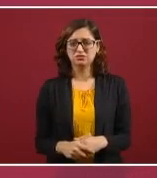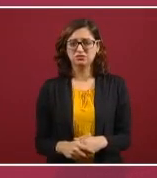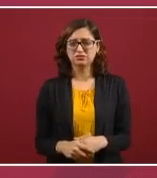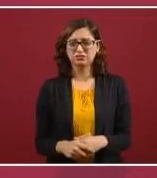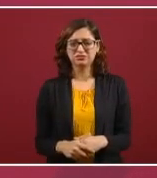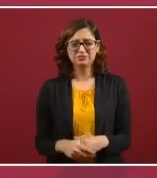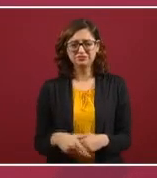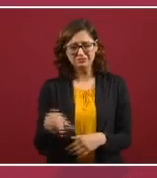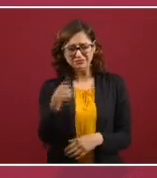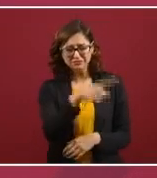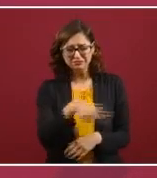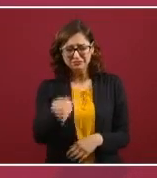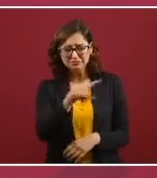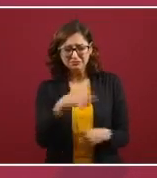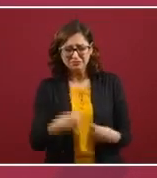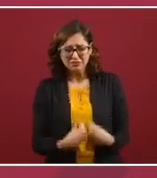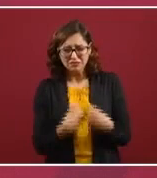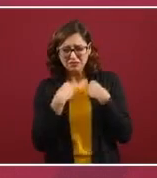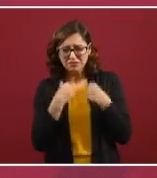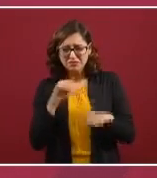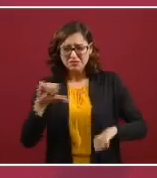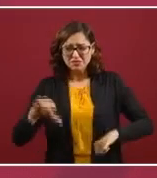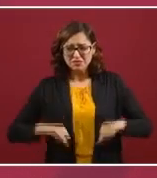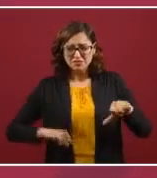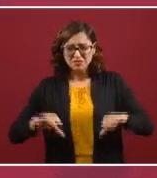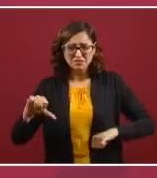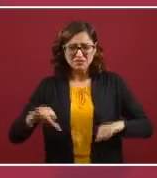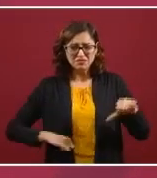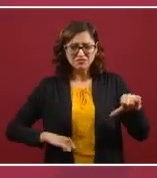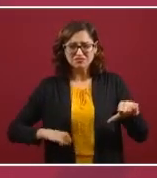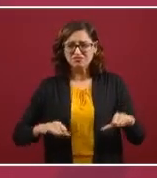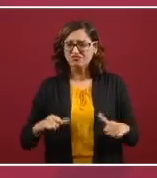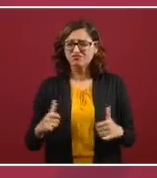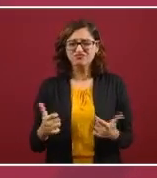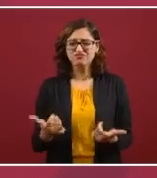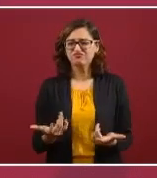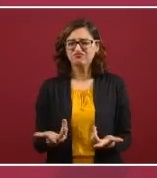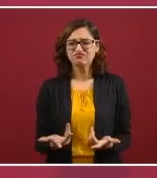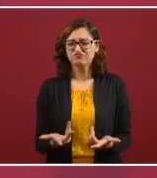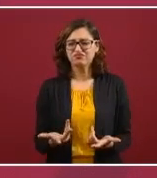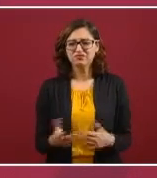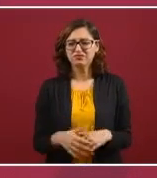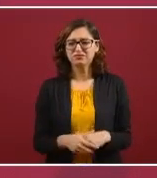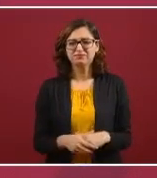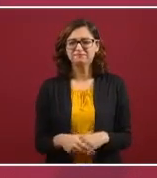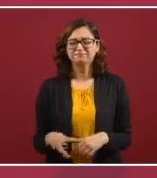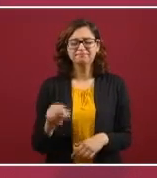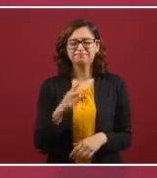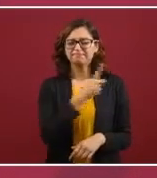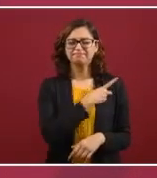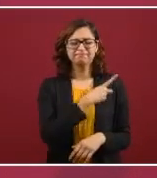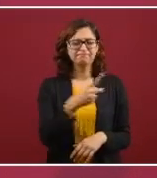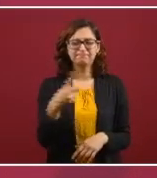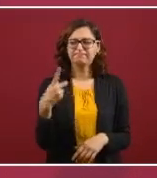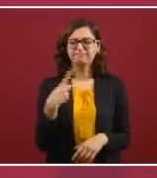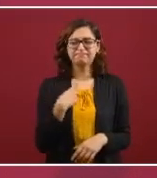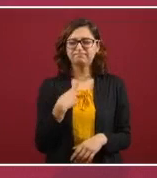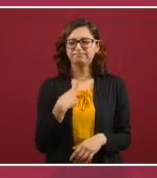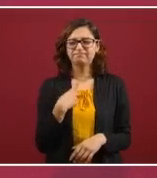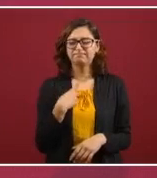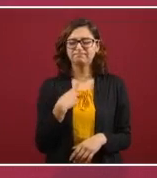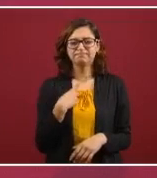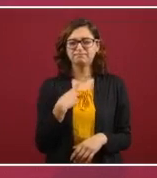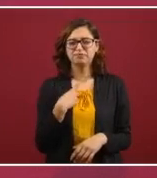ese tipo de actividad que no debe de tomarse